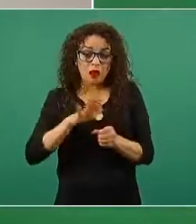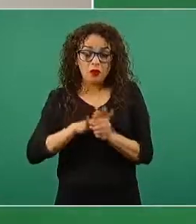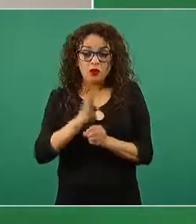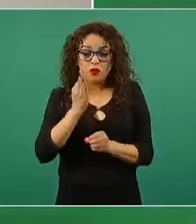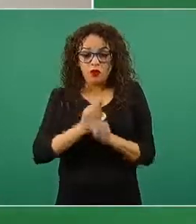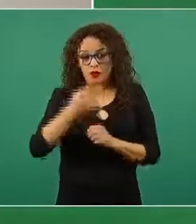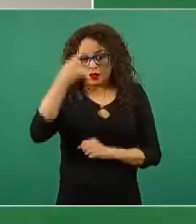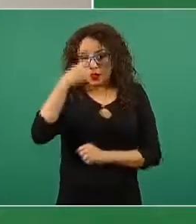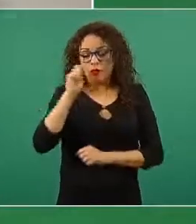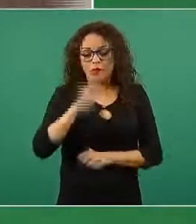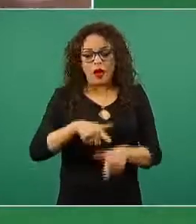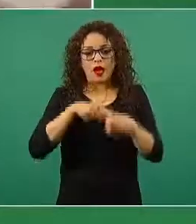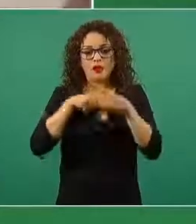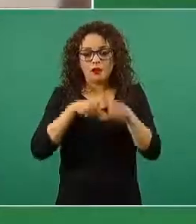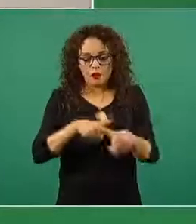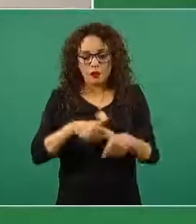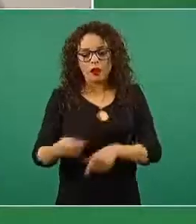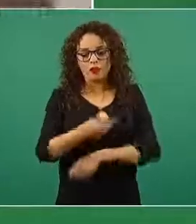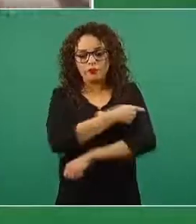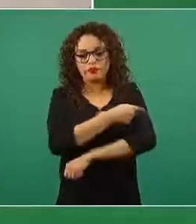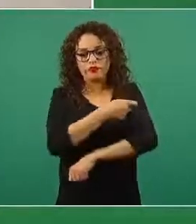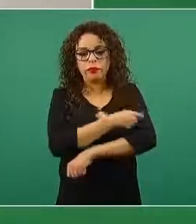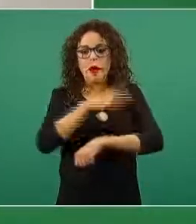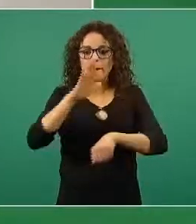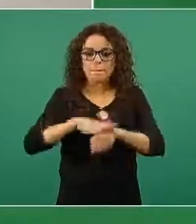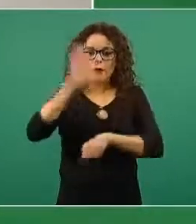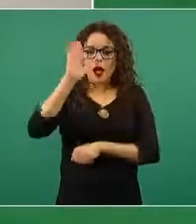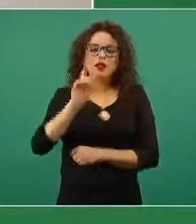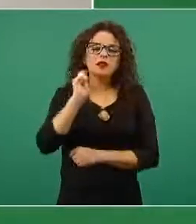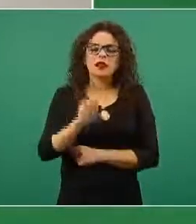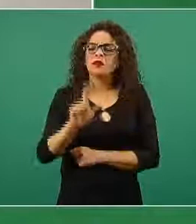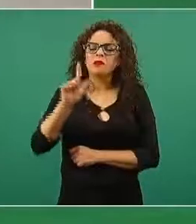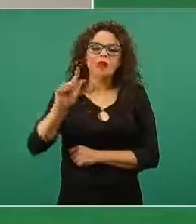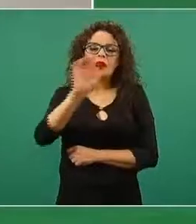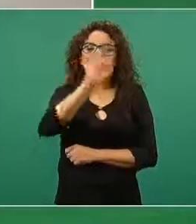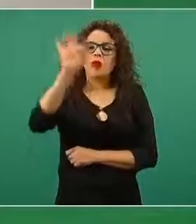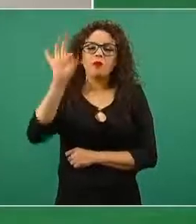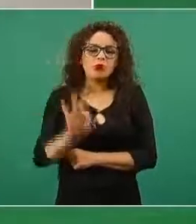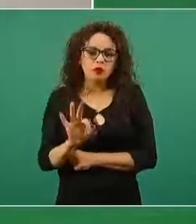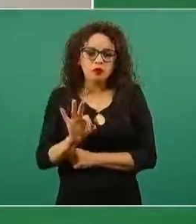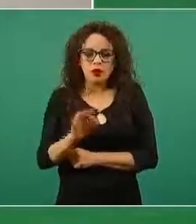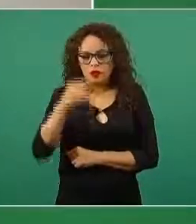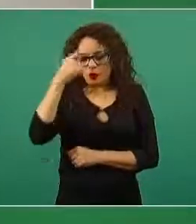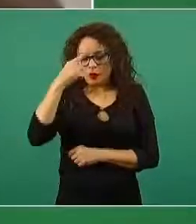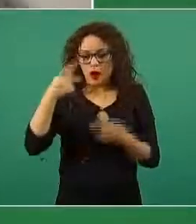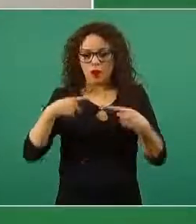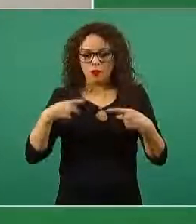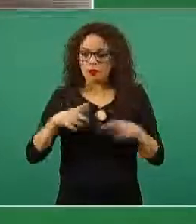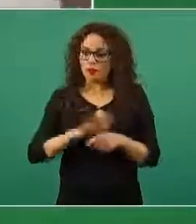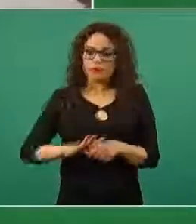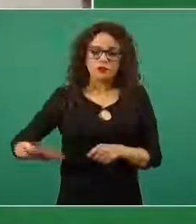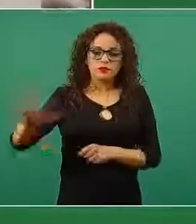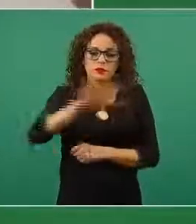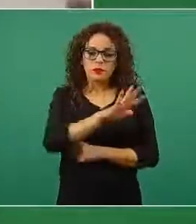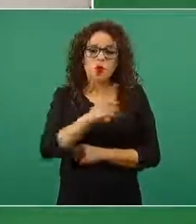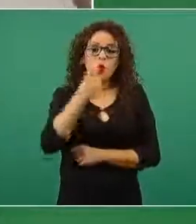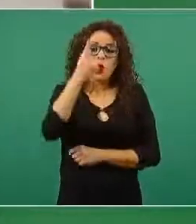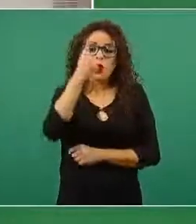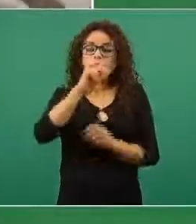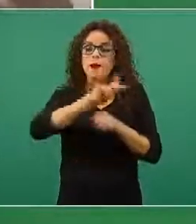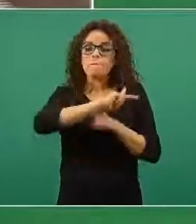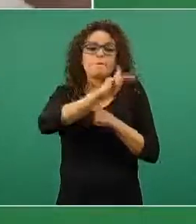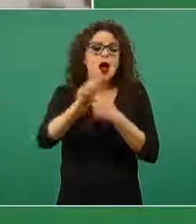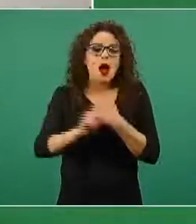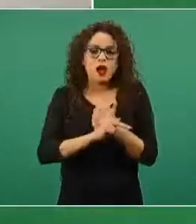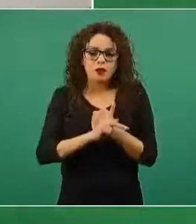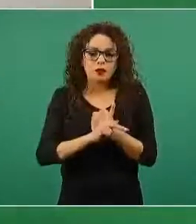con la inmunización mayor, al menos al 70% de la población de un país,